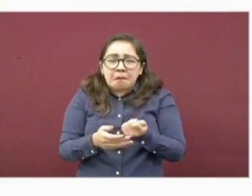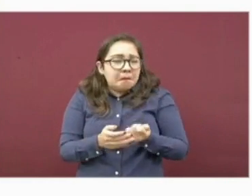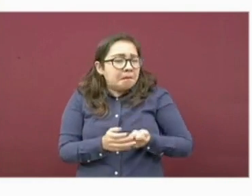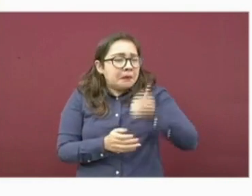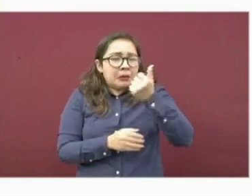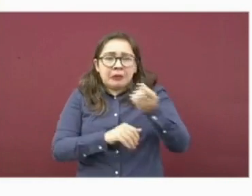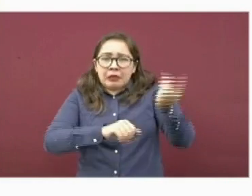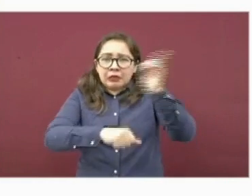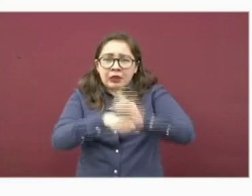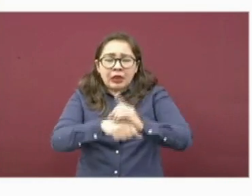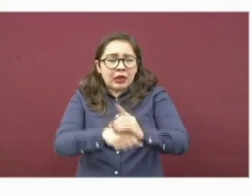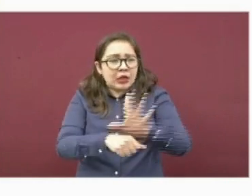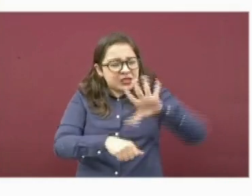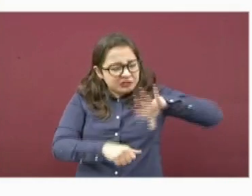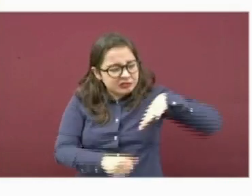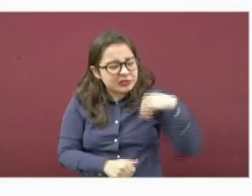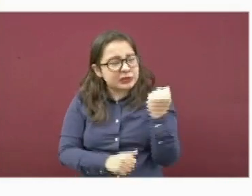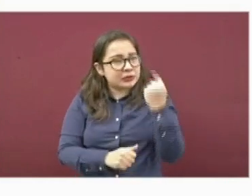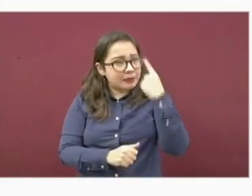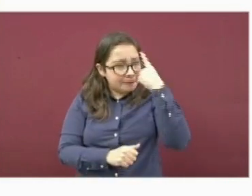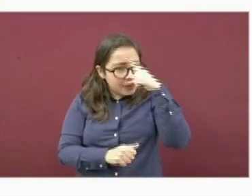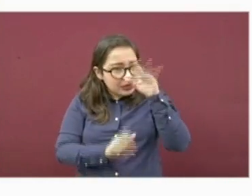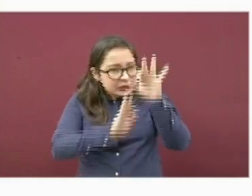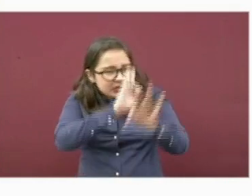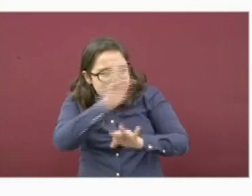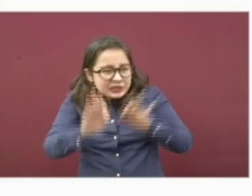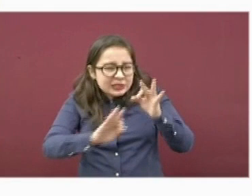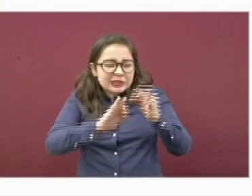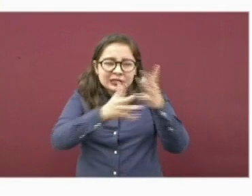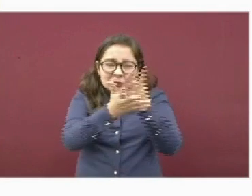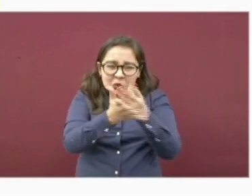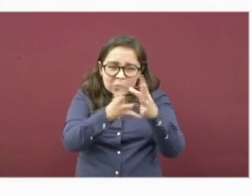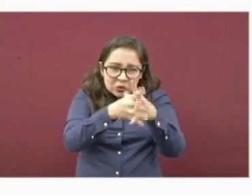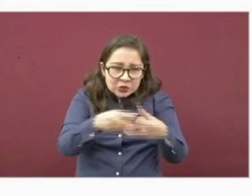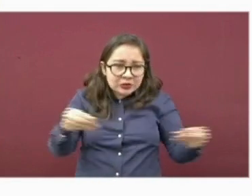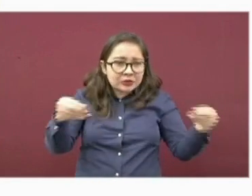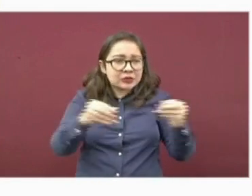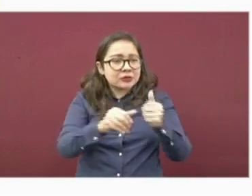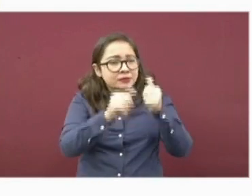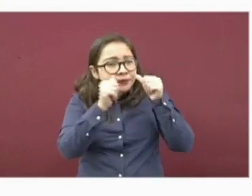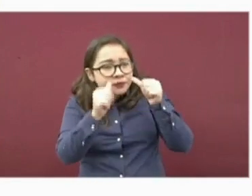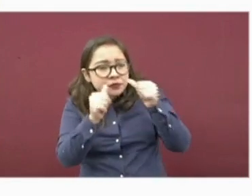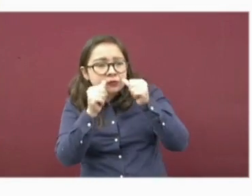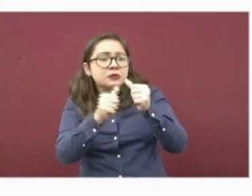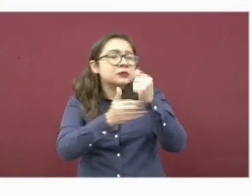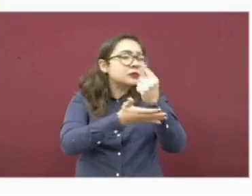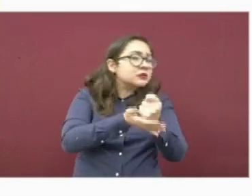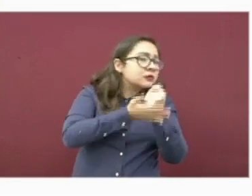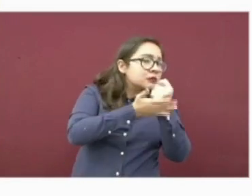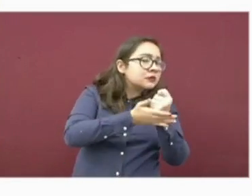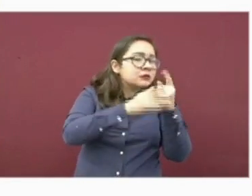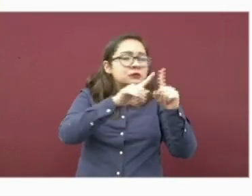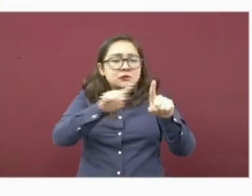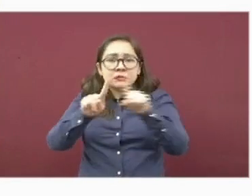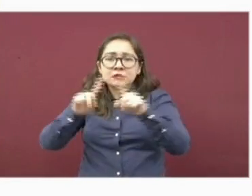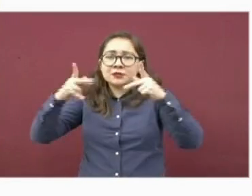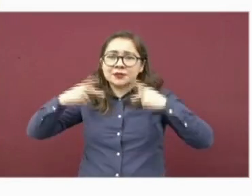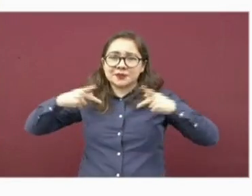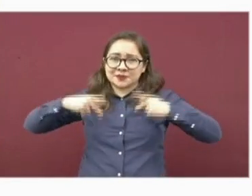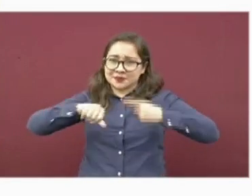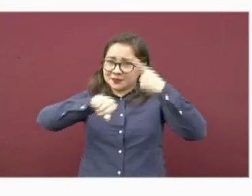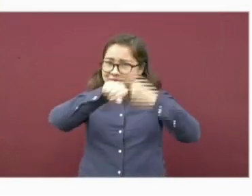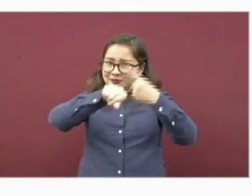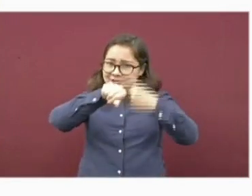para combatir la propagación de COVID-19, brindando atención y cuidados directos a pacientes